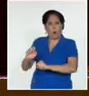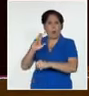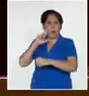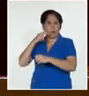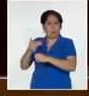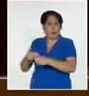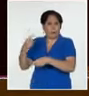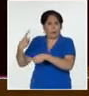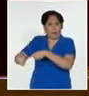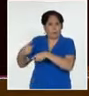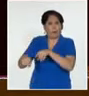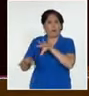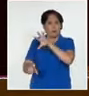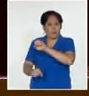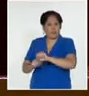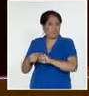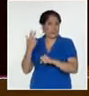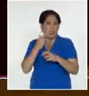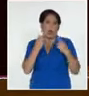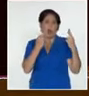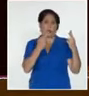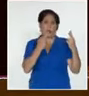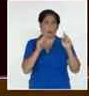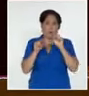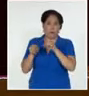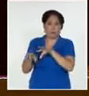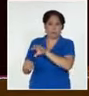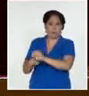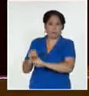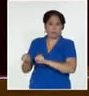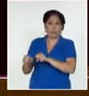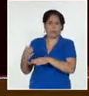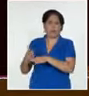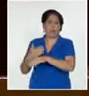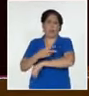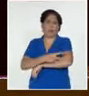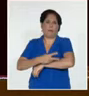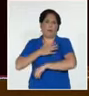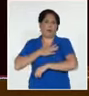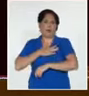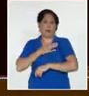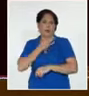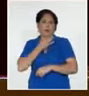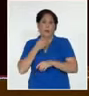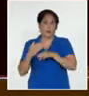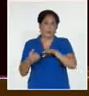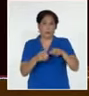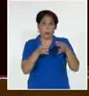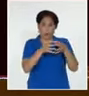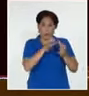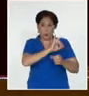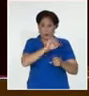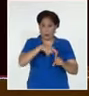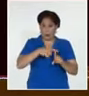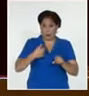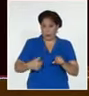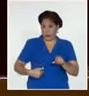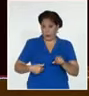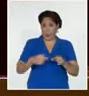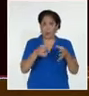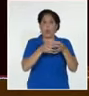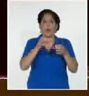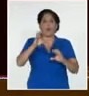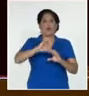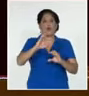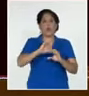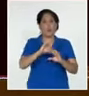neocoloniaje y explotación capitalista. De la cumbre del Grupo de 77, a cuyo éxito contribuyeron todos